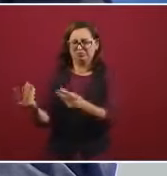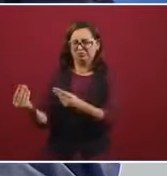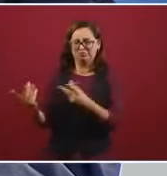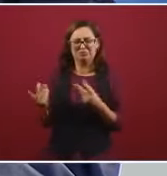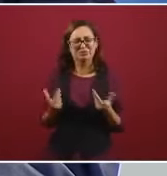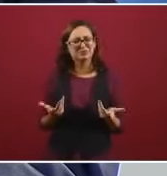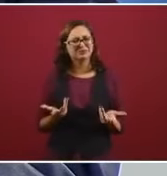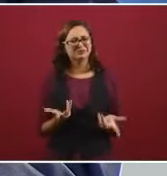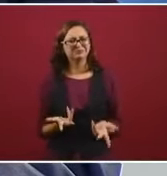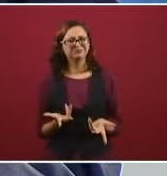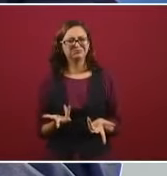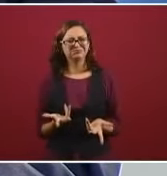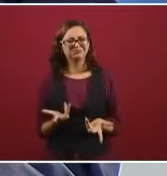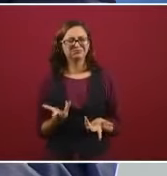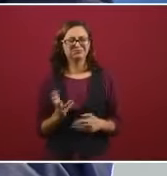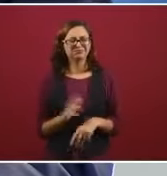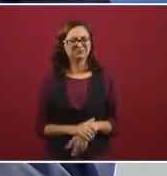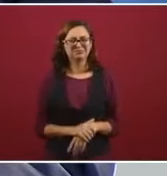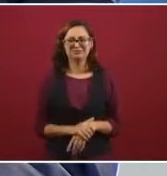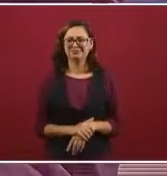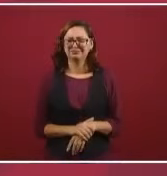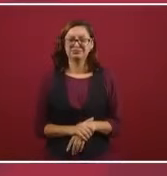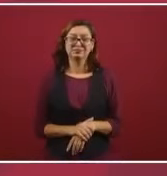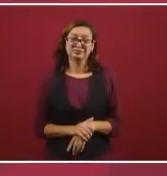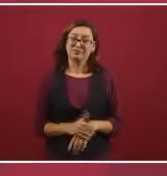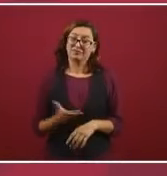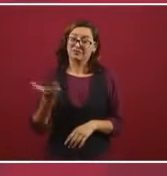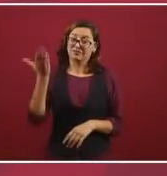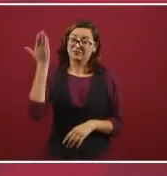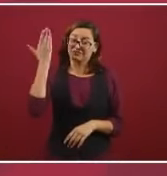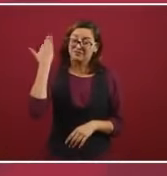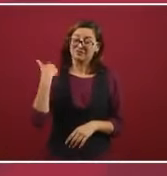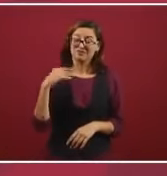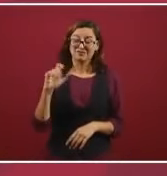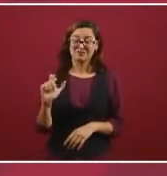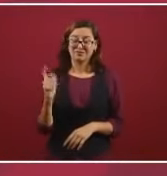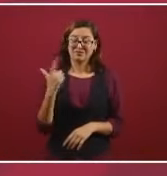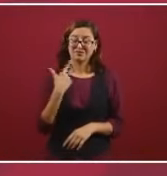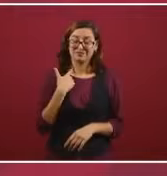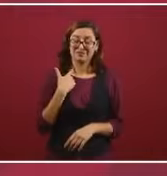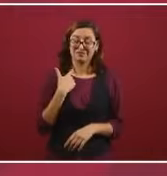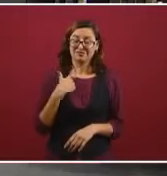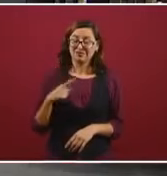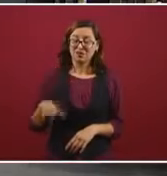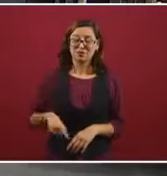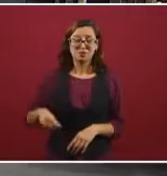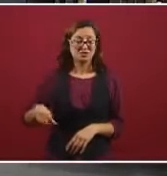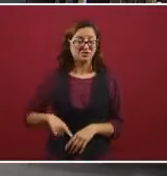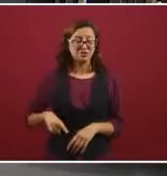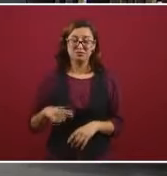de todo. Es un poco lo que sucedía con la compra de aviones